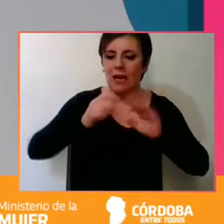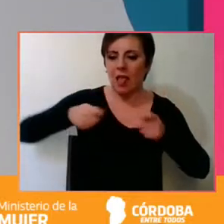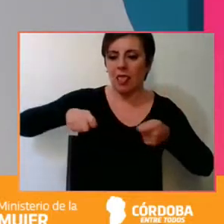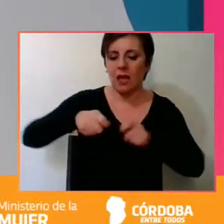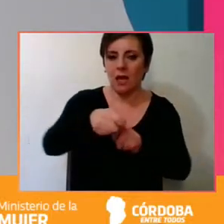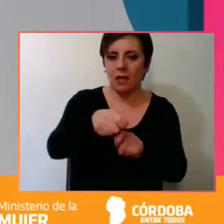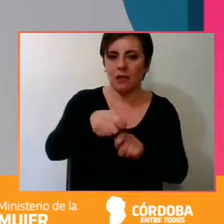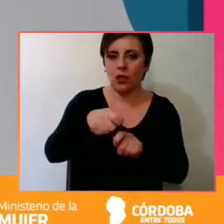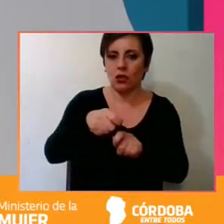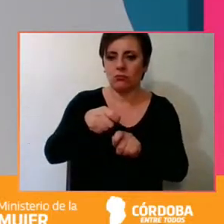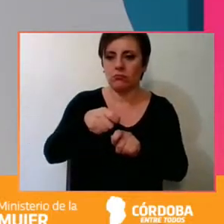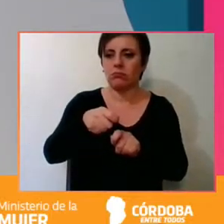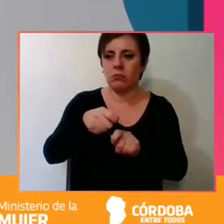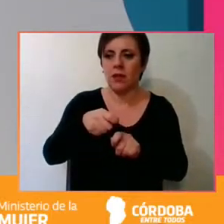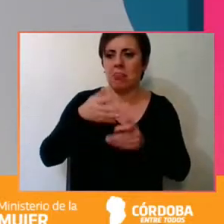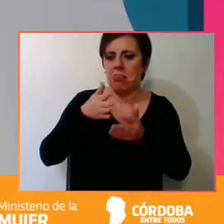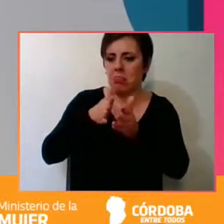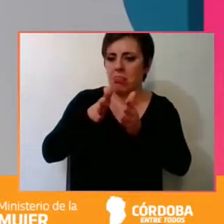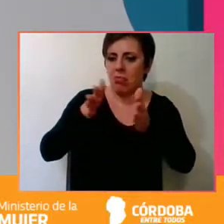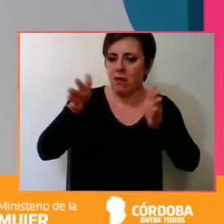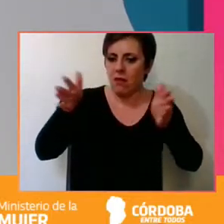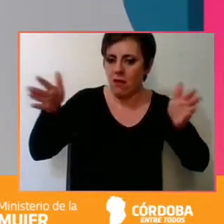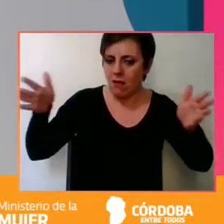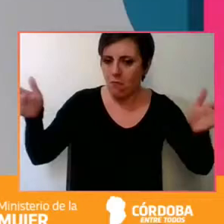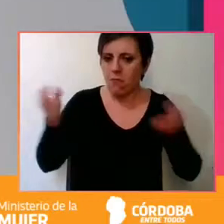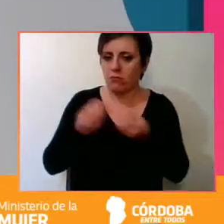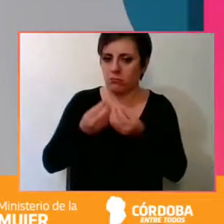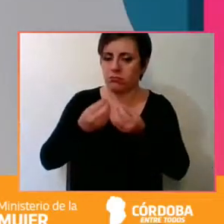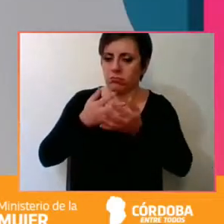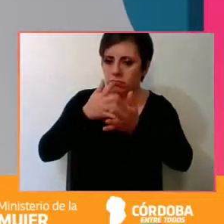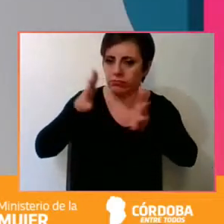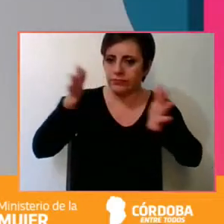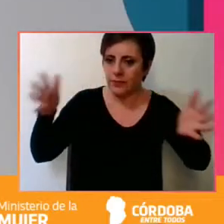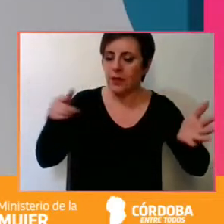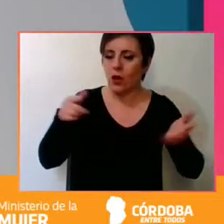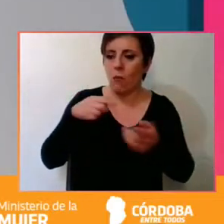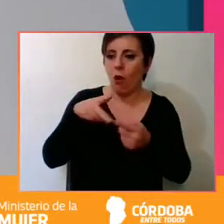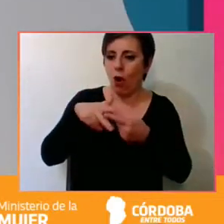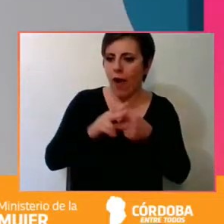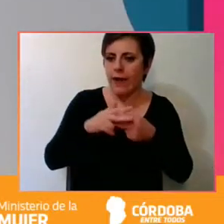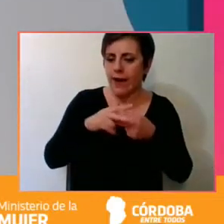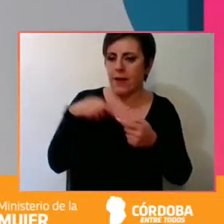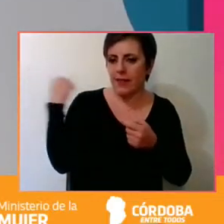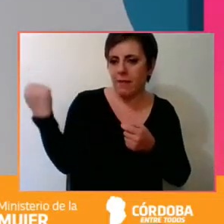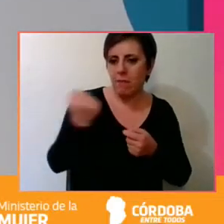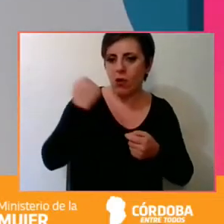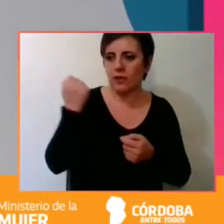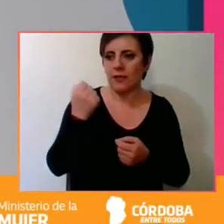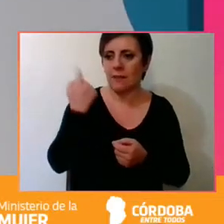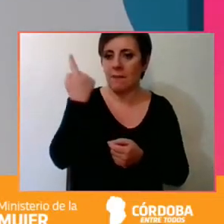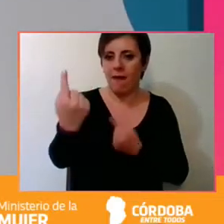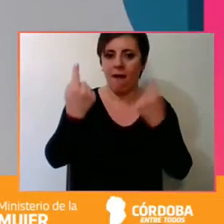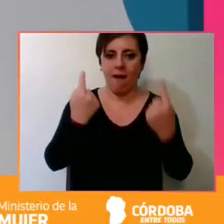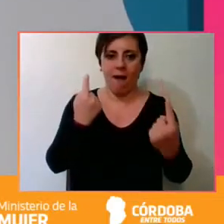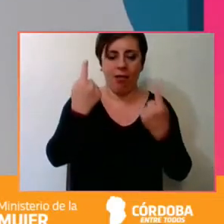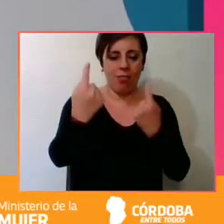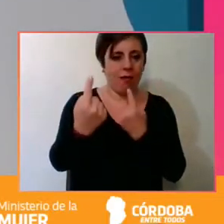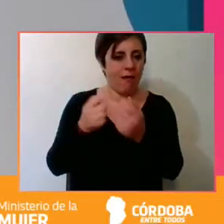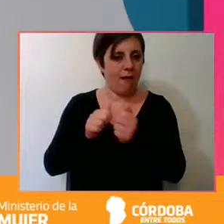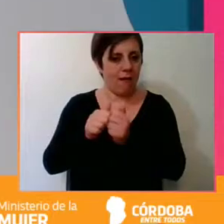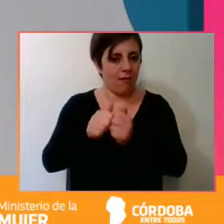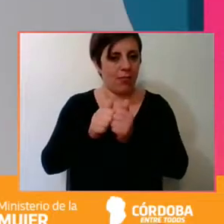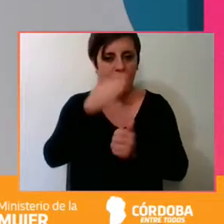amplias dimensiones y que va a ser muy importante como herramienta para cada acompañante para luego trabajar en